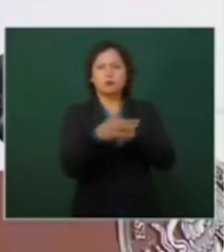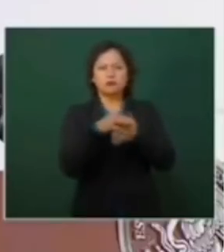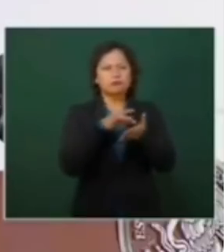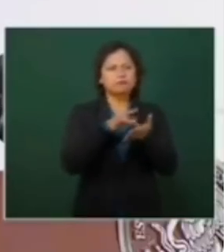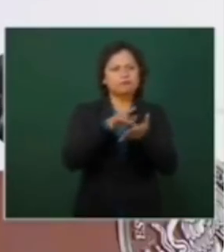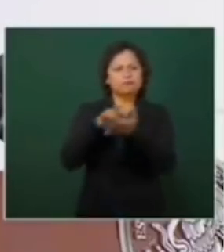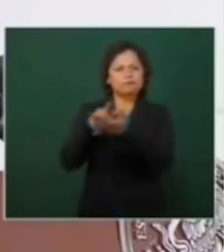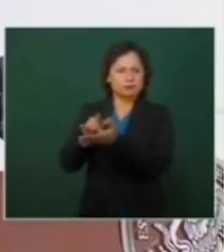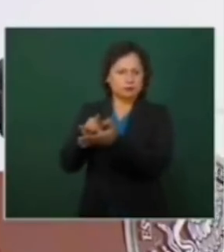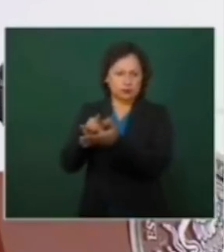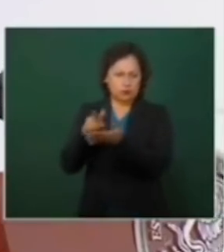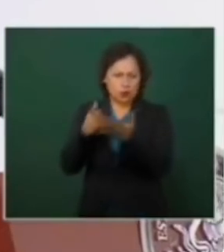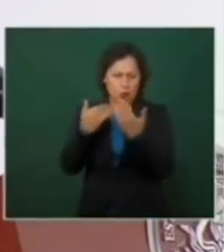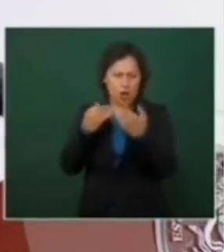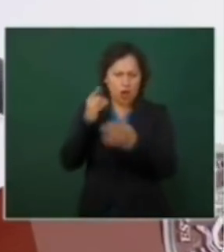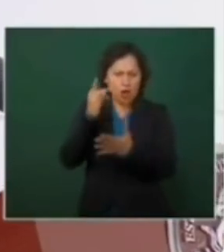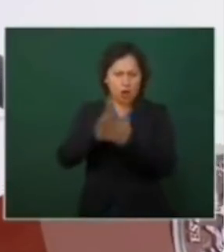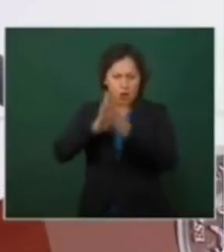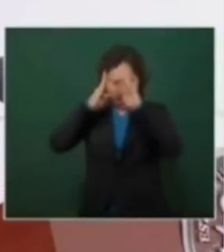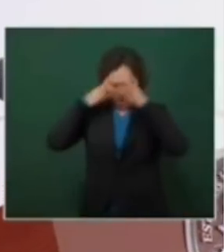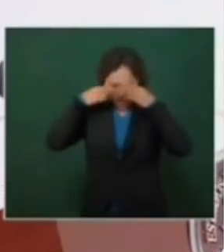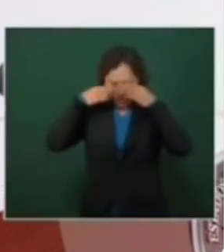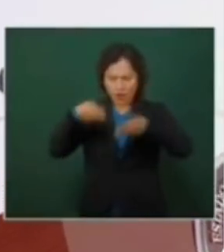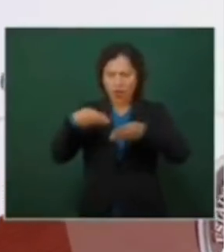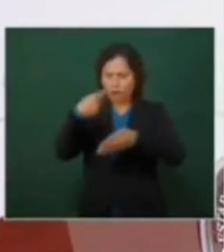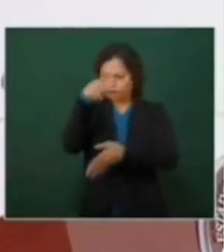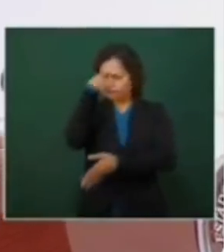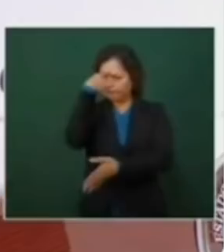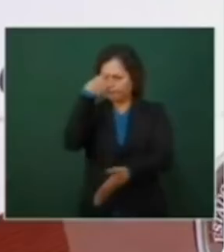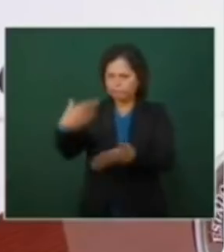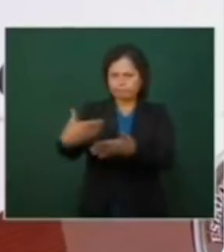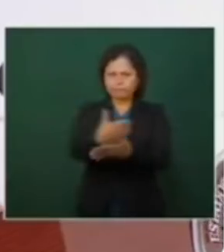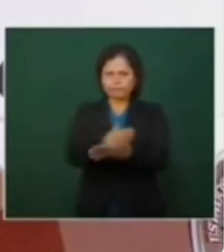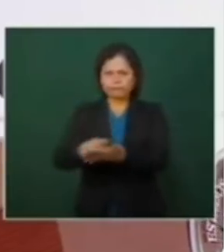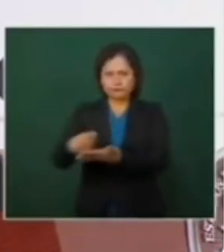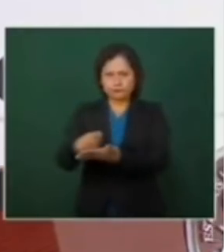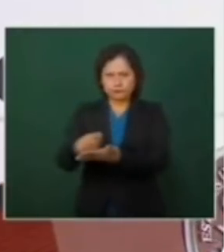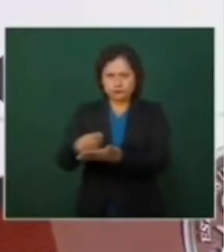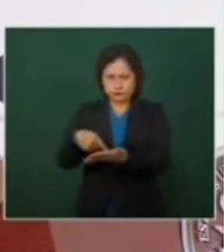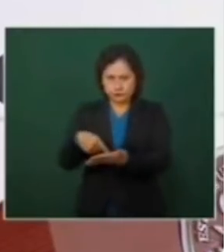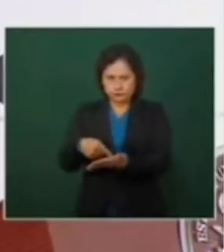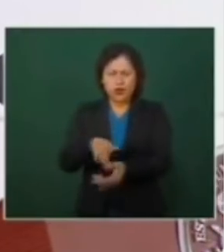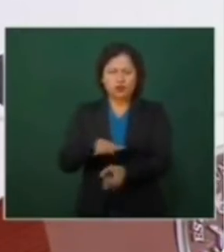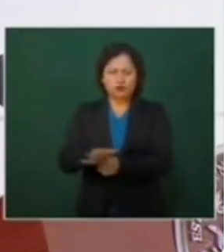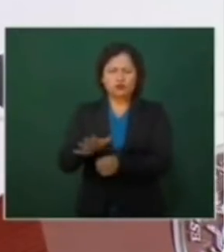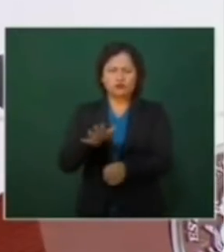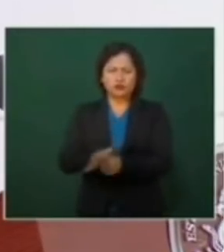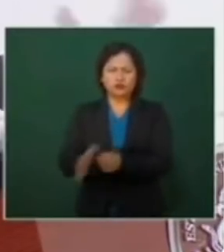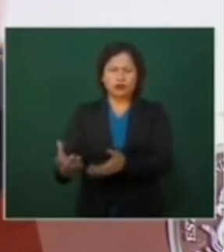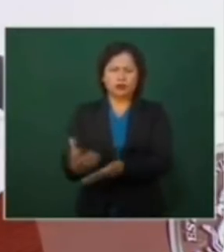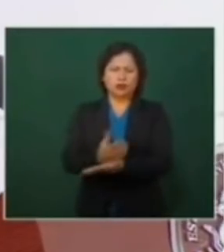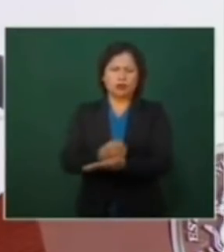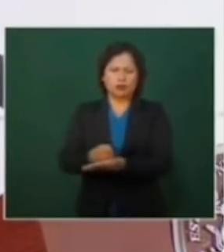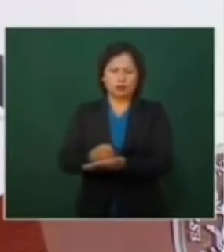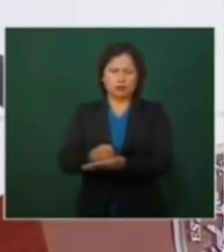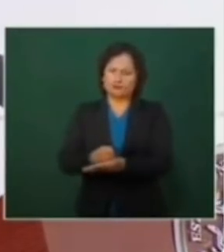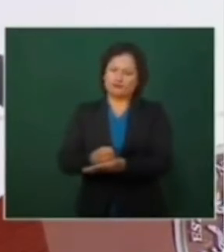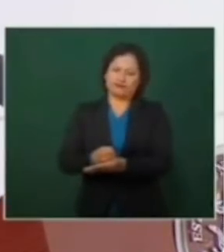no se conforma con una utilidad con una ganancia razonable no